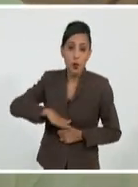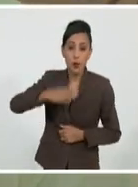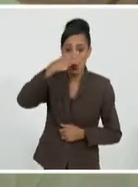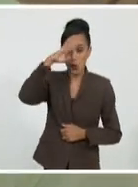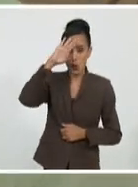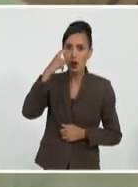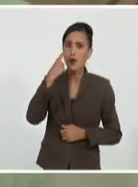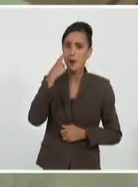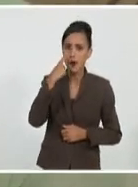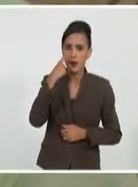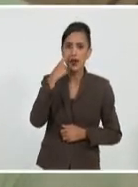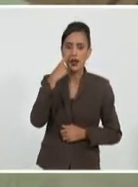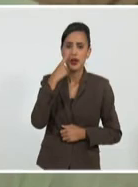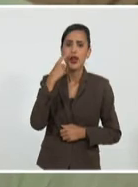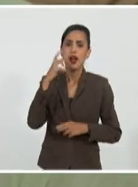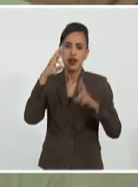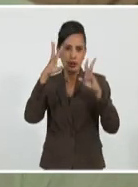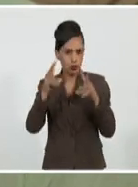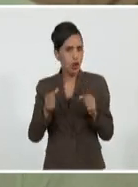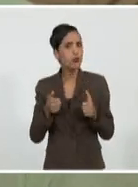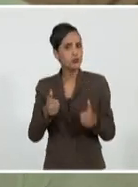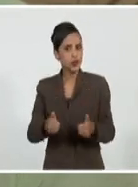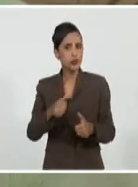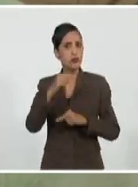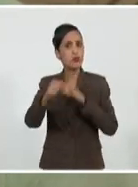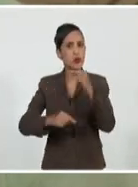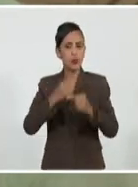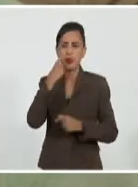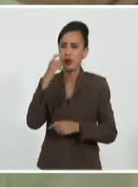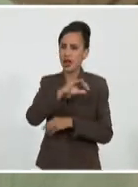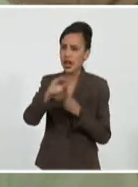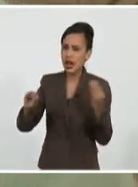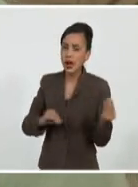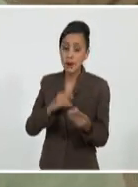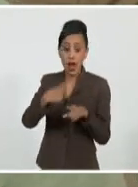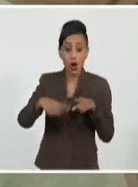acciones concretas que indiscutiblemente cambien las cosas malas, fortalezcan las cosas buenas.